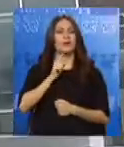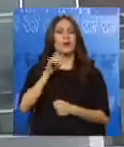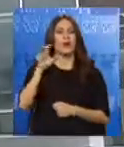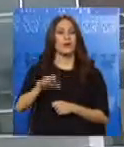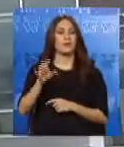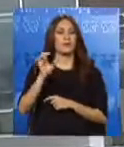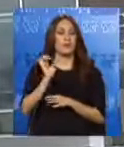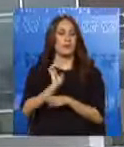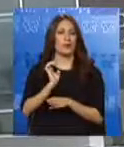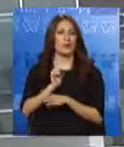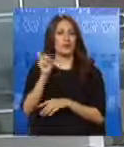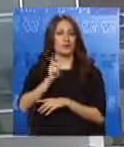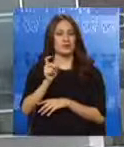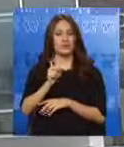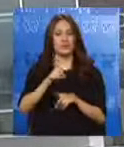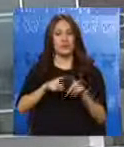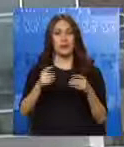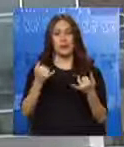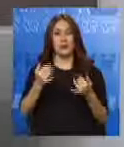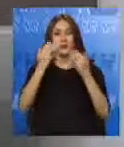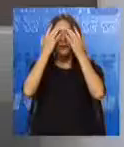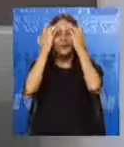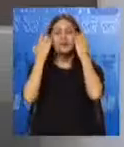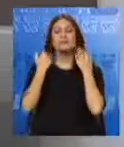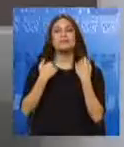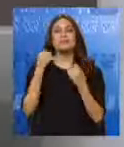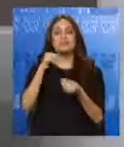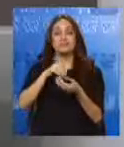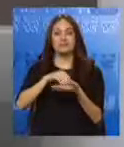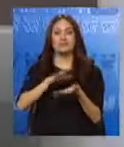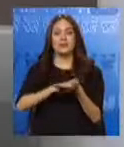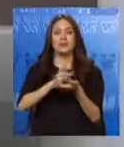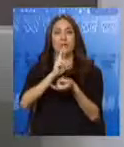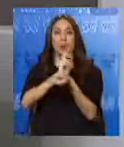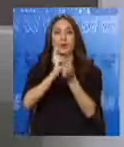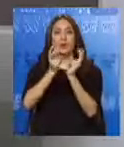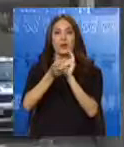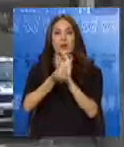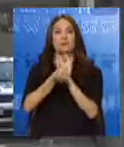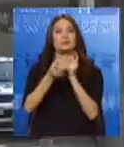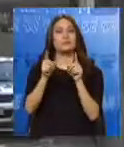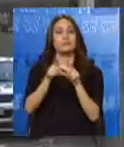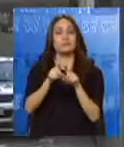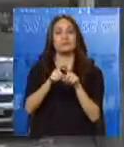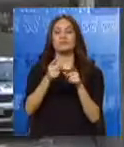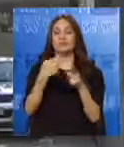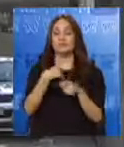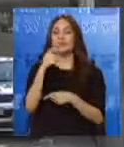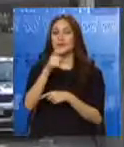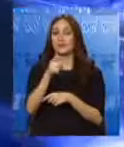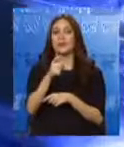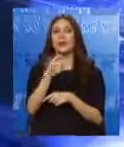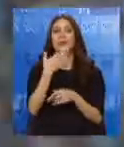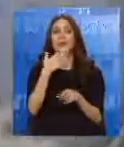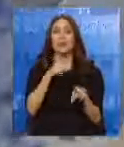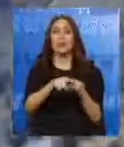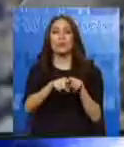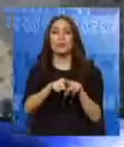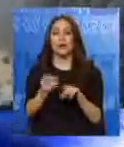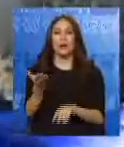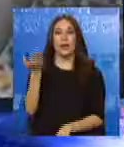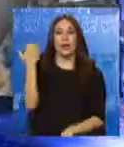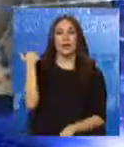A través de un comunicado, el Consejo de Regulación y Desarrollo de la Información y Comunicación Cordicom también se refirió a los cuestionamientos del concurso. En el pasado,